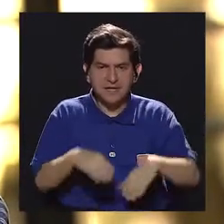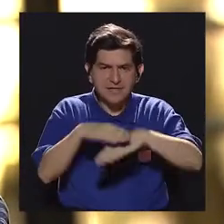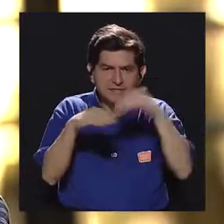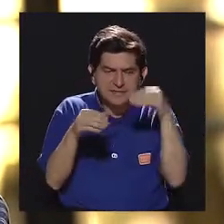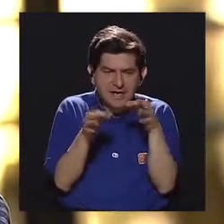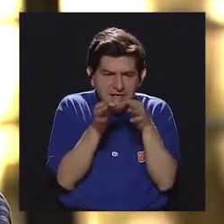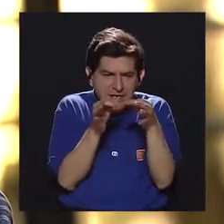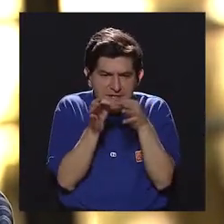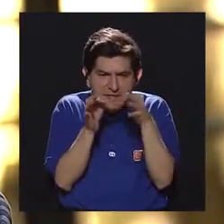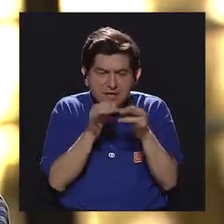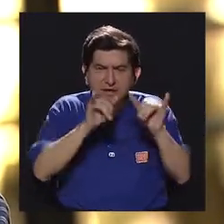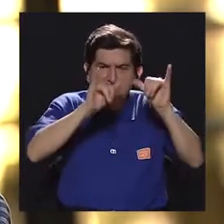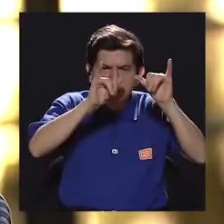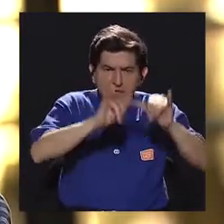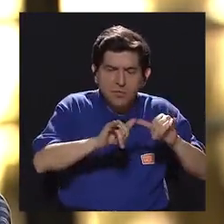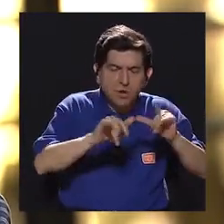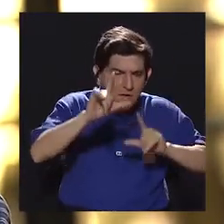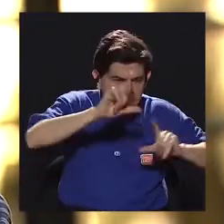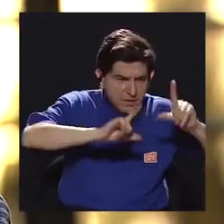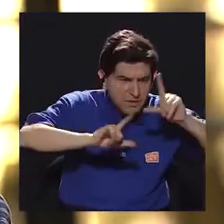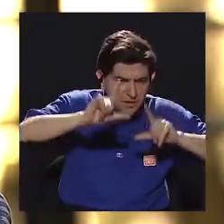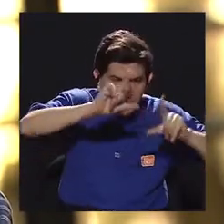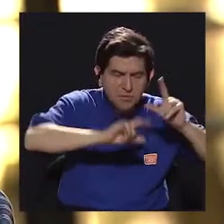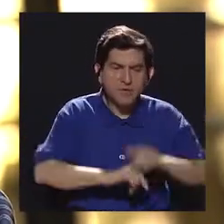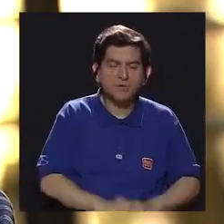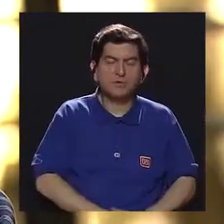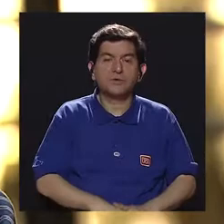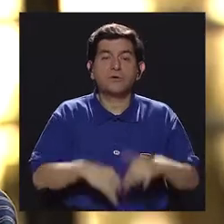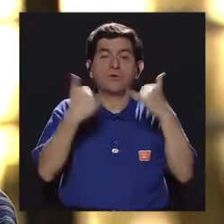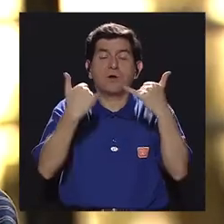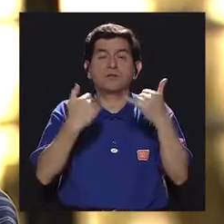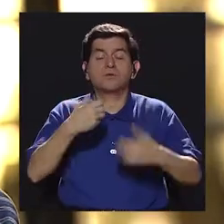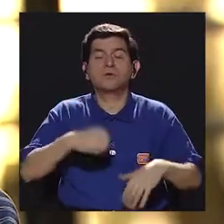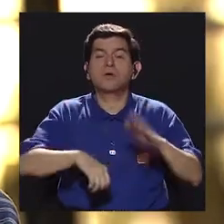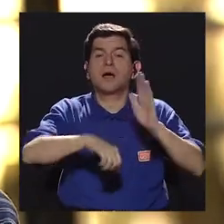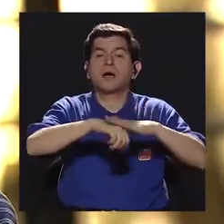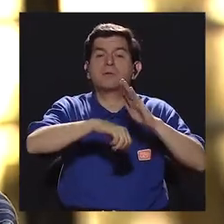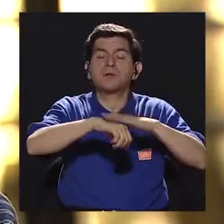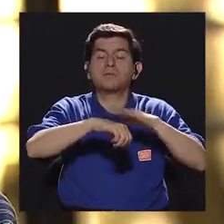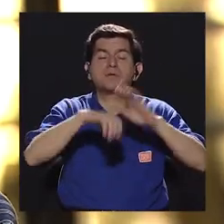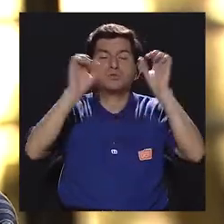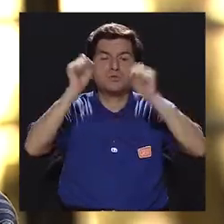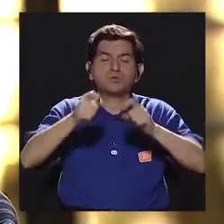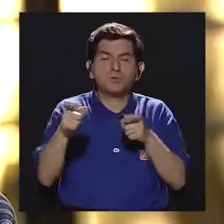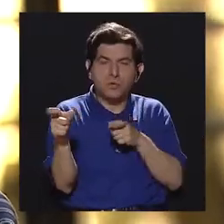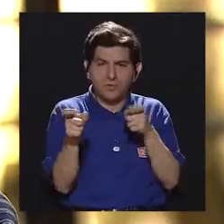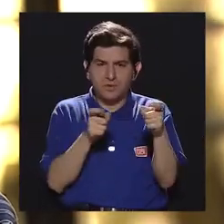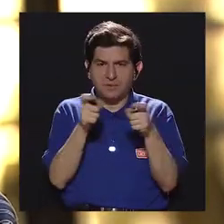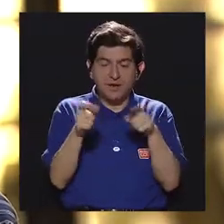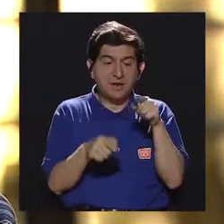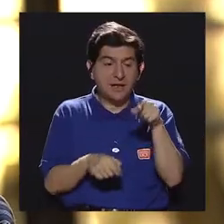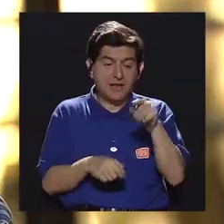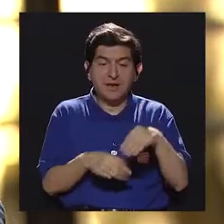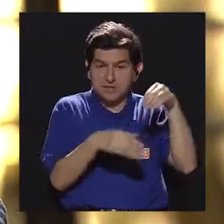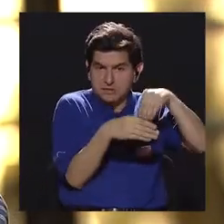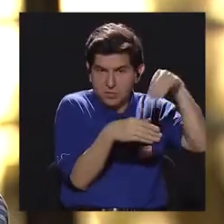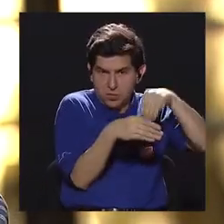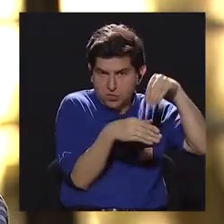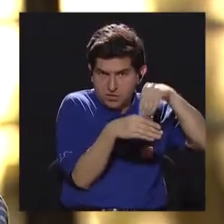extraen las células, las guardan en un laboratorio para cuando ya existan permisos para poder manipular ese